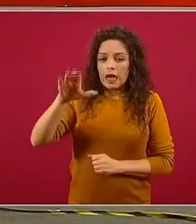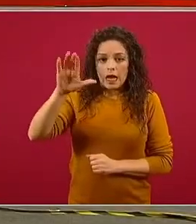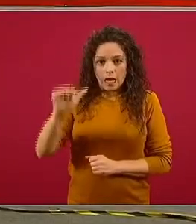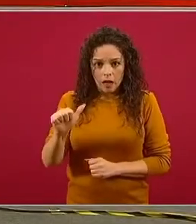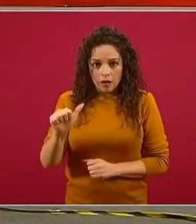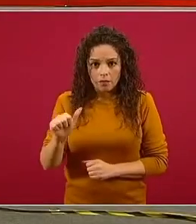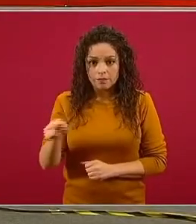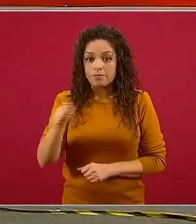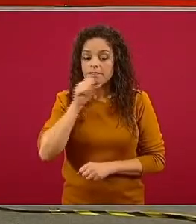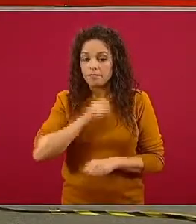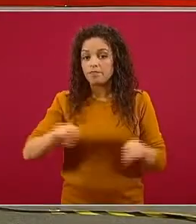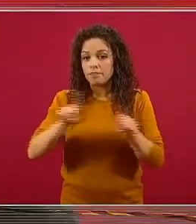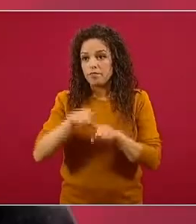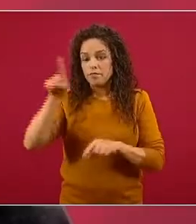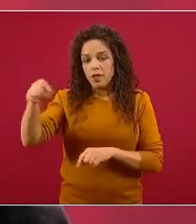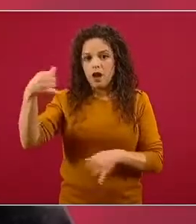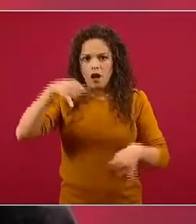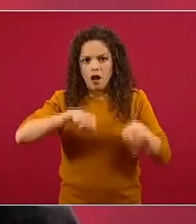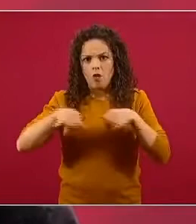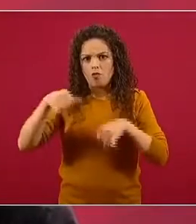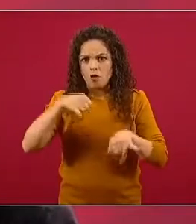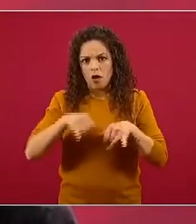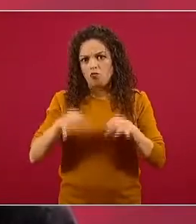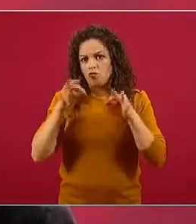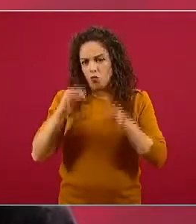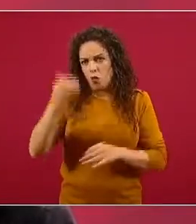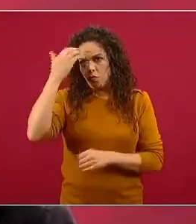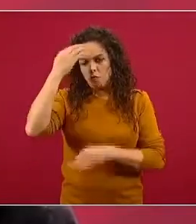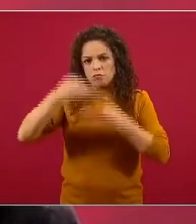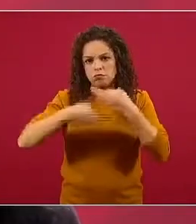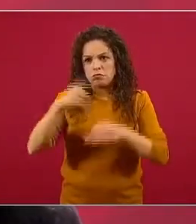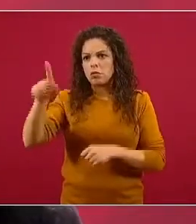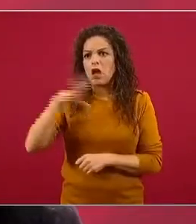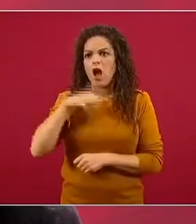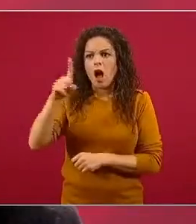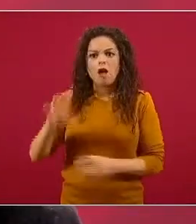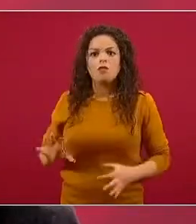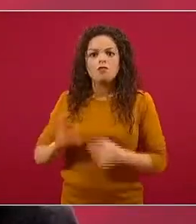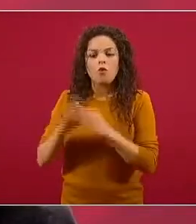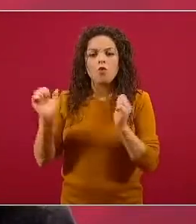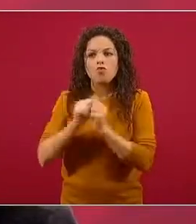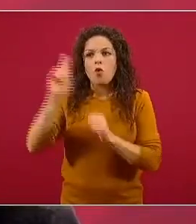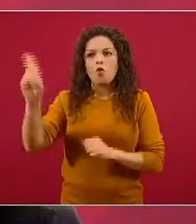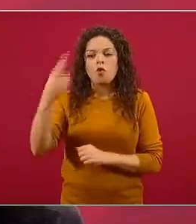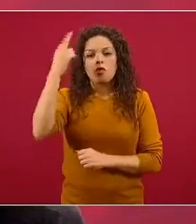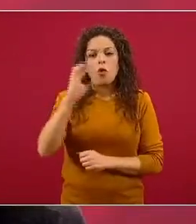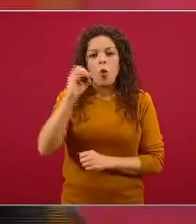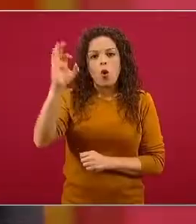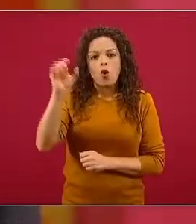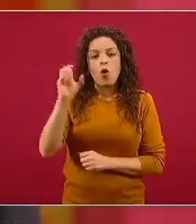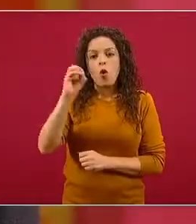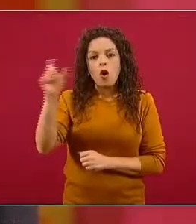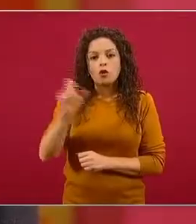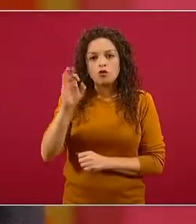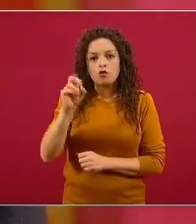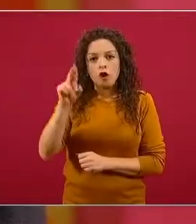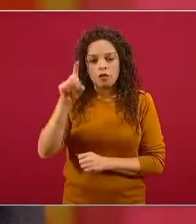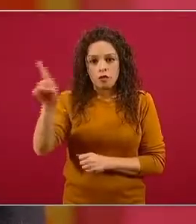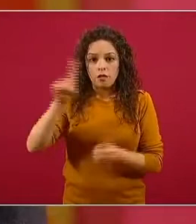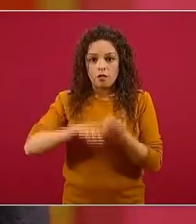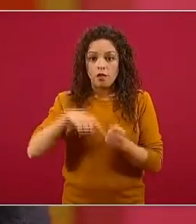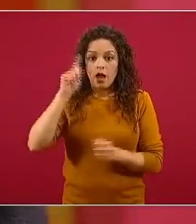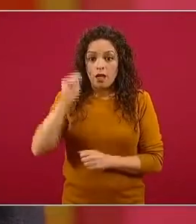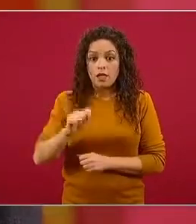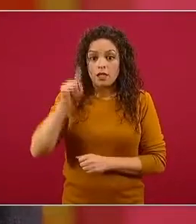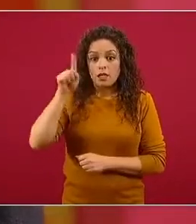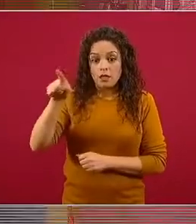establecido y tiene una alianza con la Universidad de Oxford, y de hecho la patente original, el desarrollo tecnológico es de